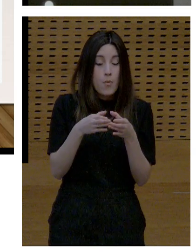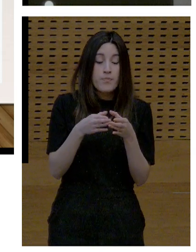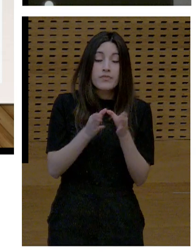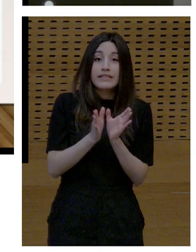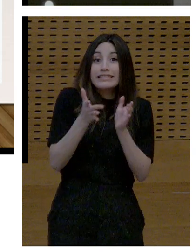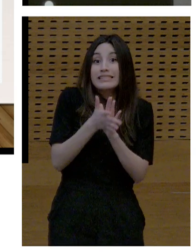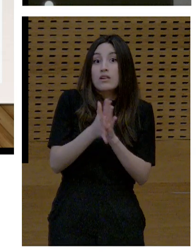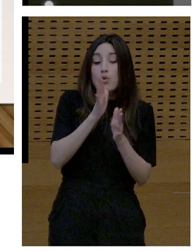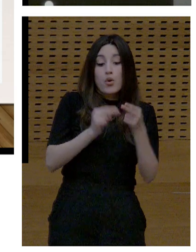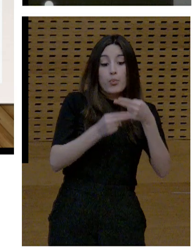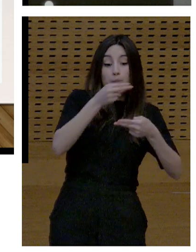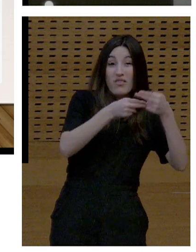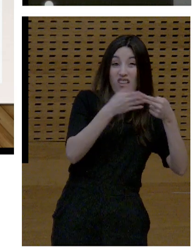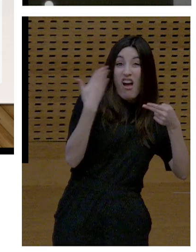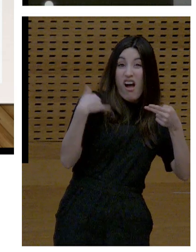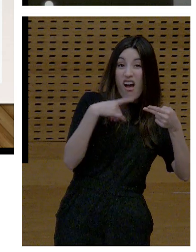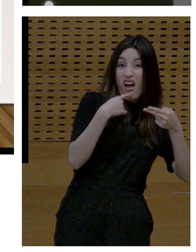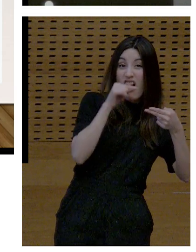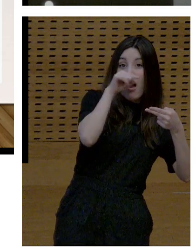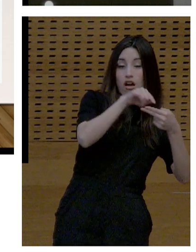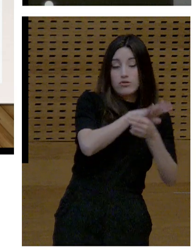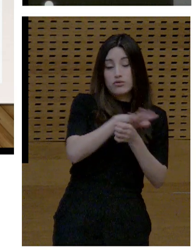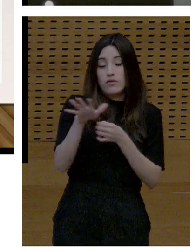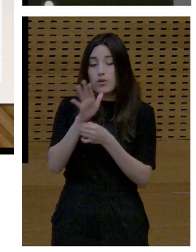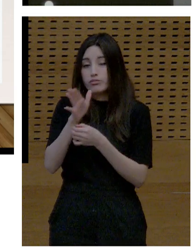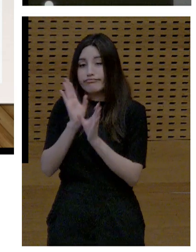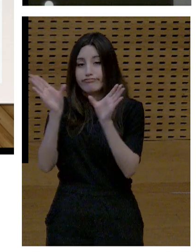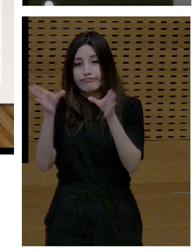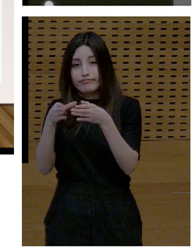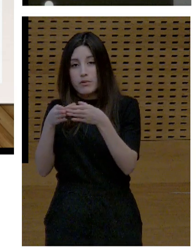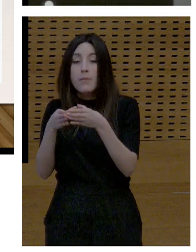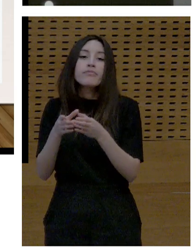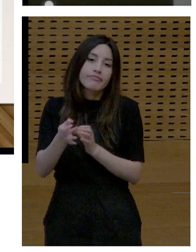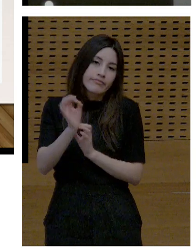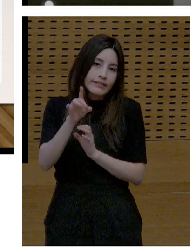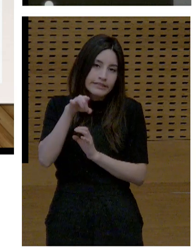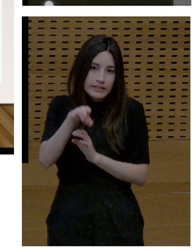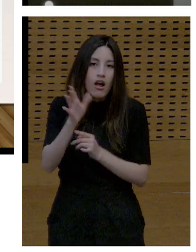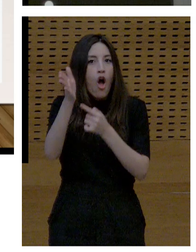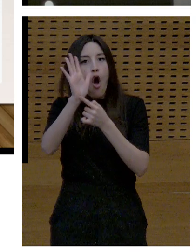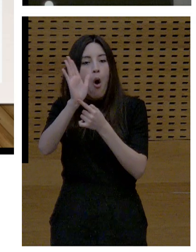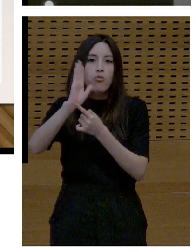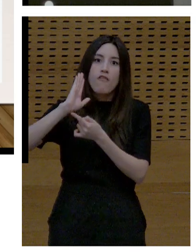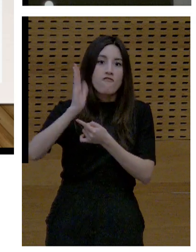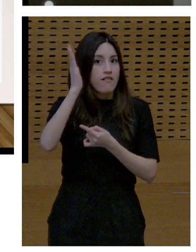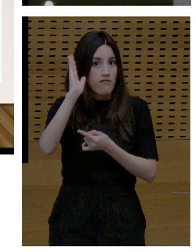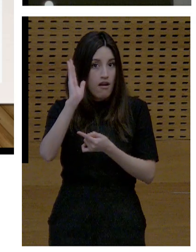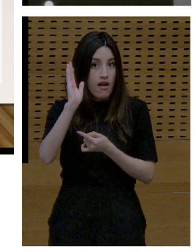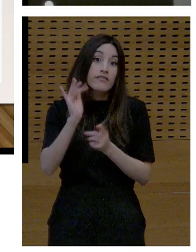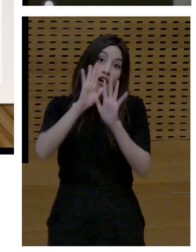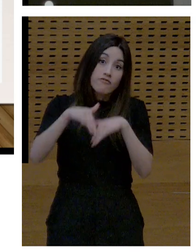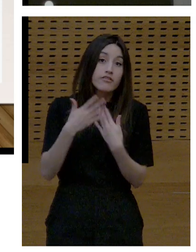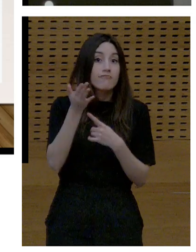agregados de esta proteína alfa-sinucleína y estos agregados probablemente son tóxicos para la neurona y hace que la neurona funcione mal